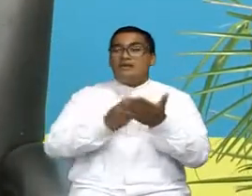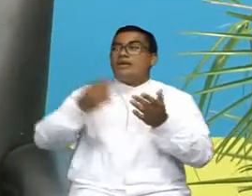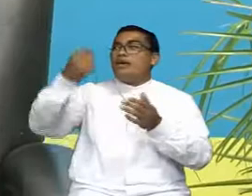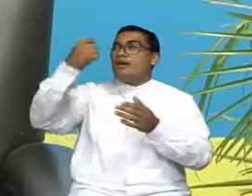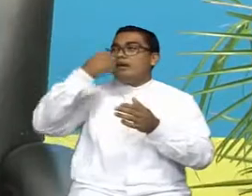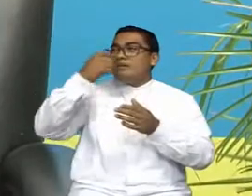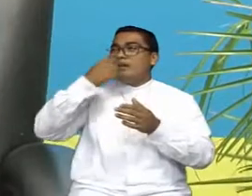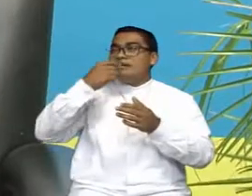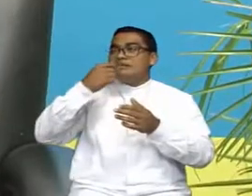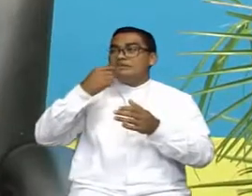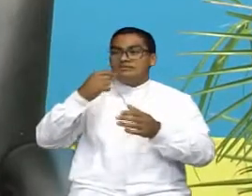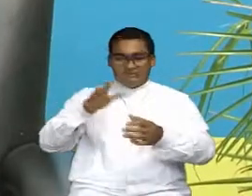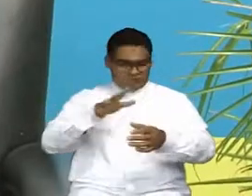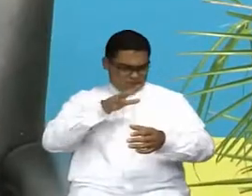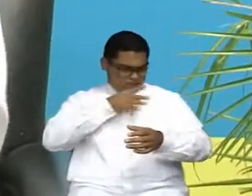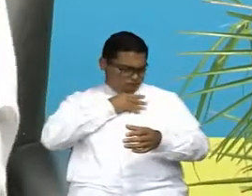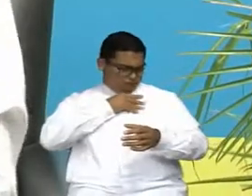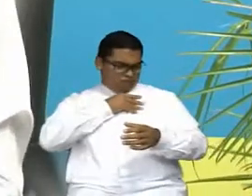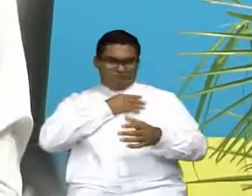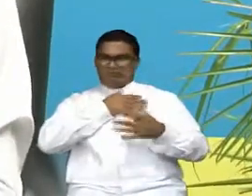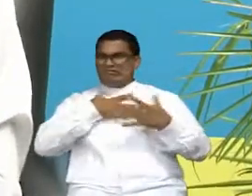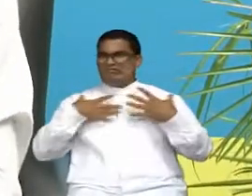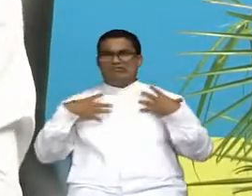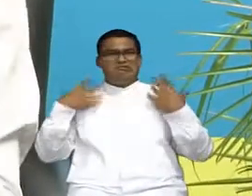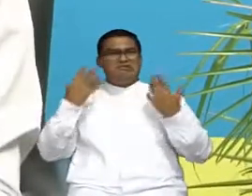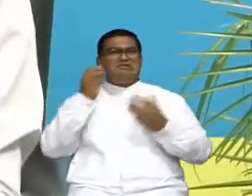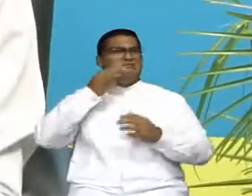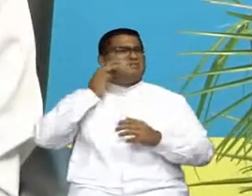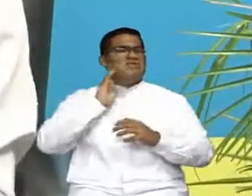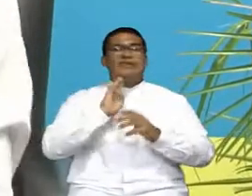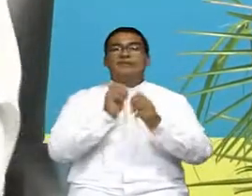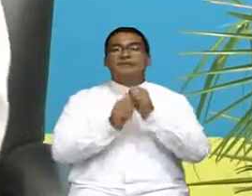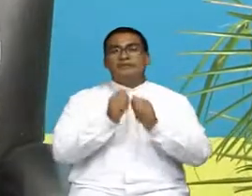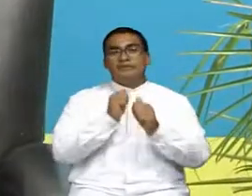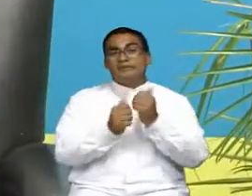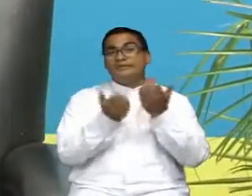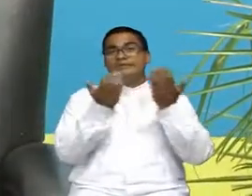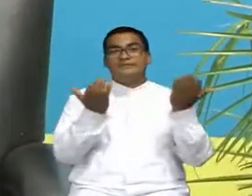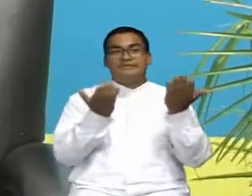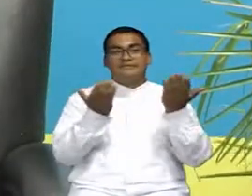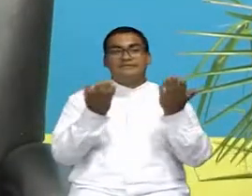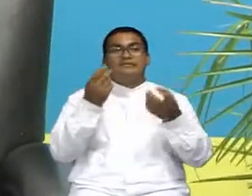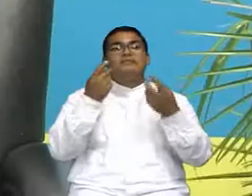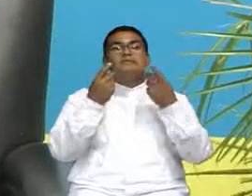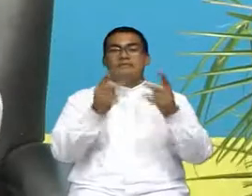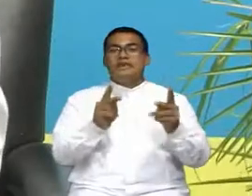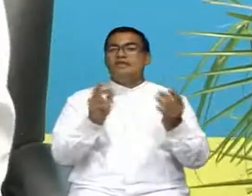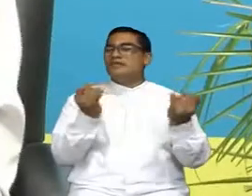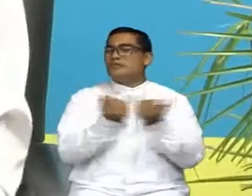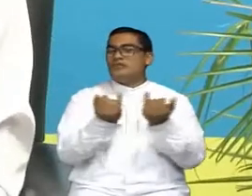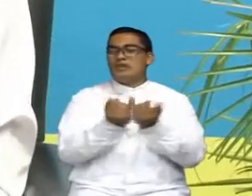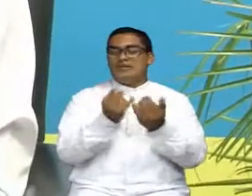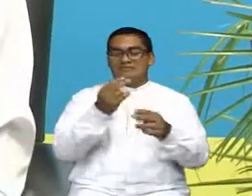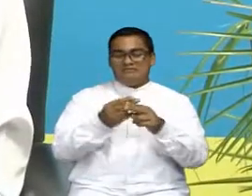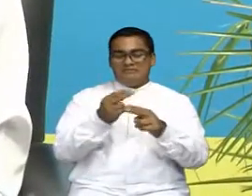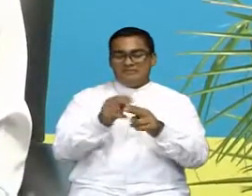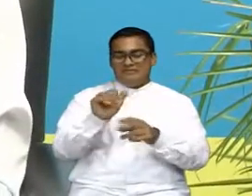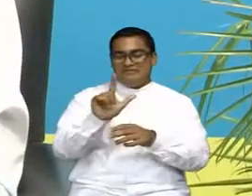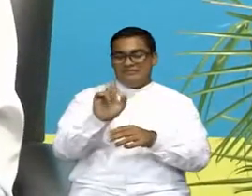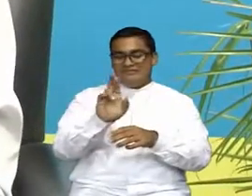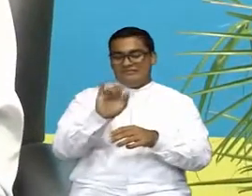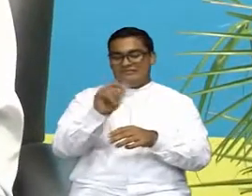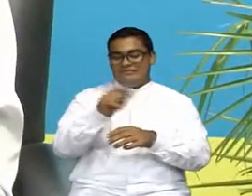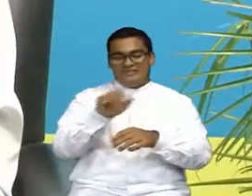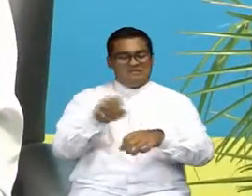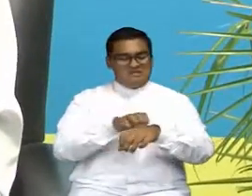¿verdad?, que lo ocasionan, que lo estamos tratando para cierta enfermedad, pero que es una reacción adversa. Hay muchas personas, sobre todo